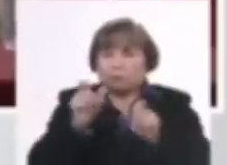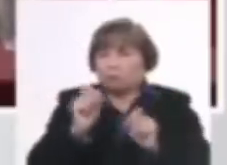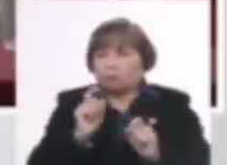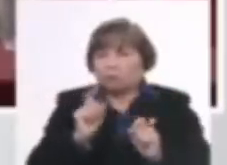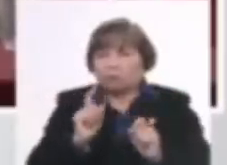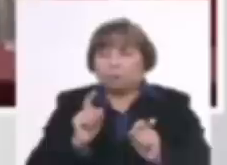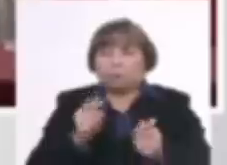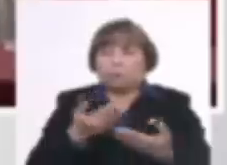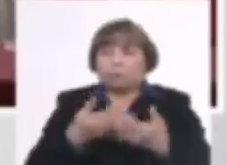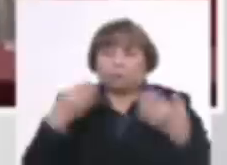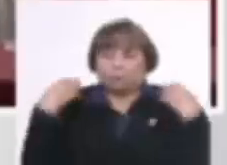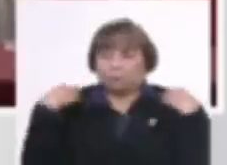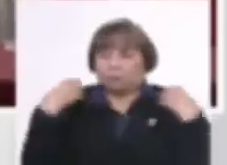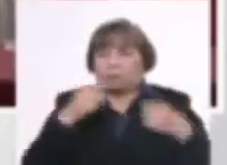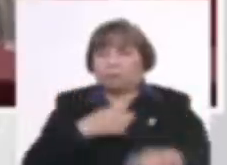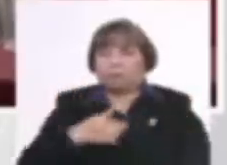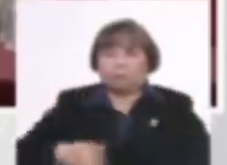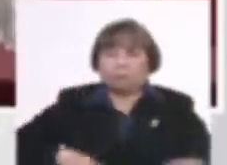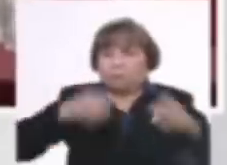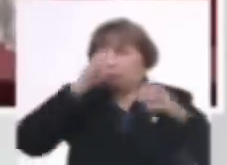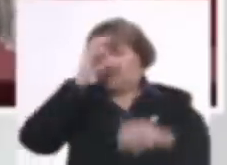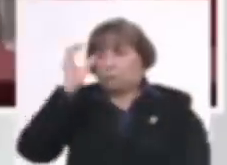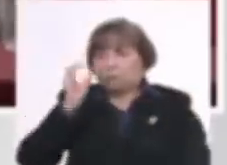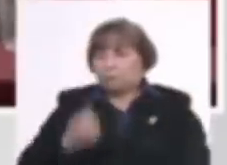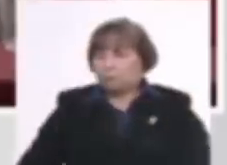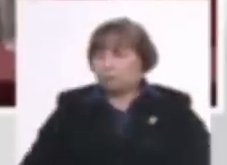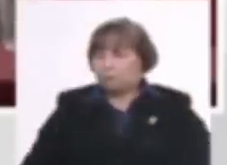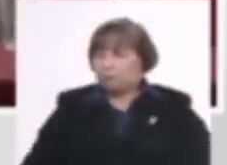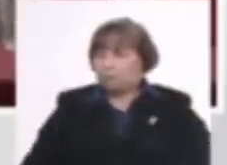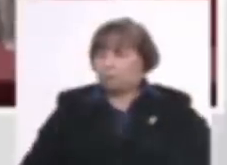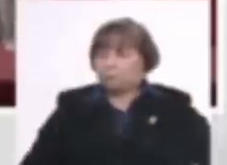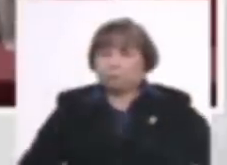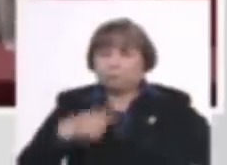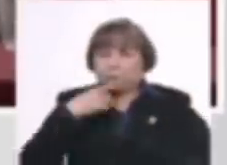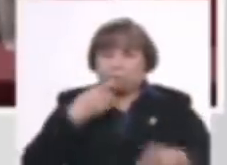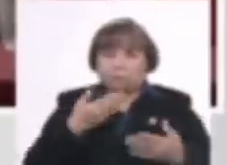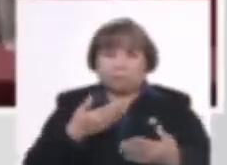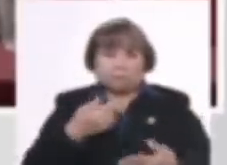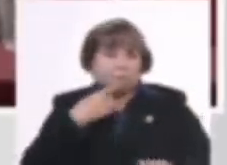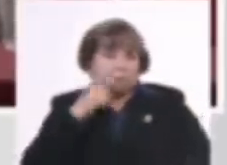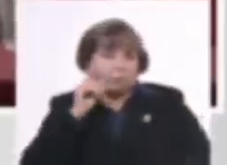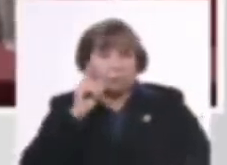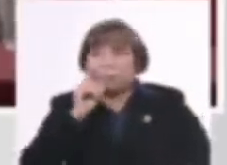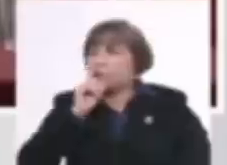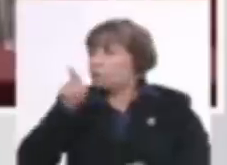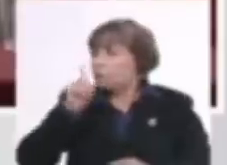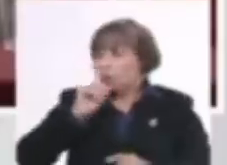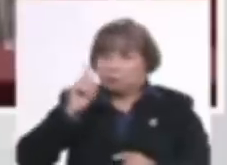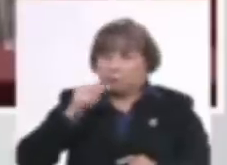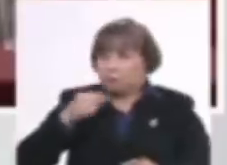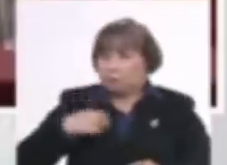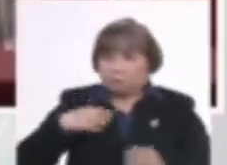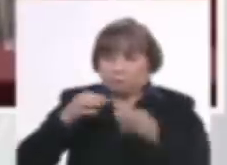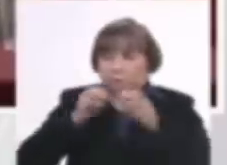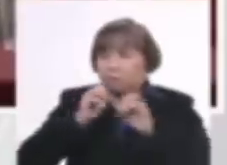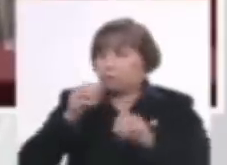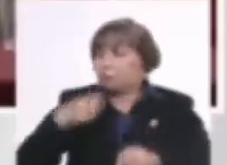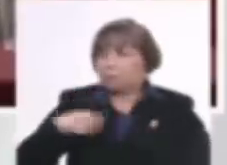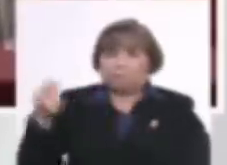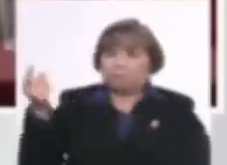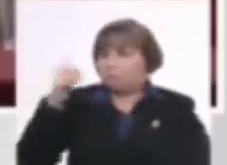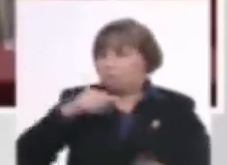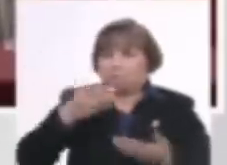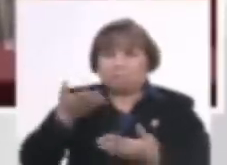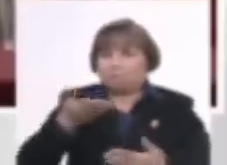en donde despacha el presidente de la República? Quiero aclarar que yo no le he llevado